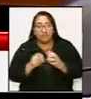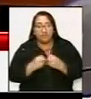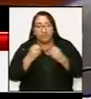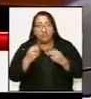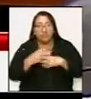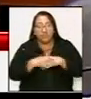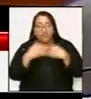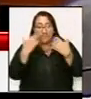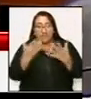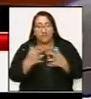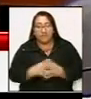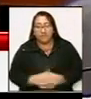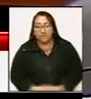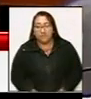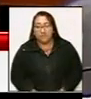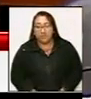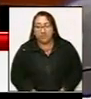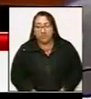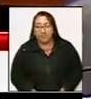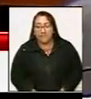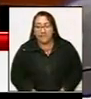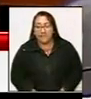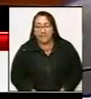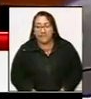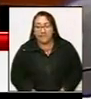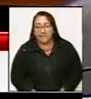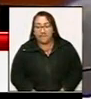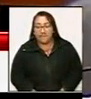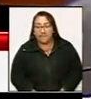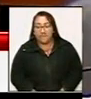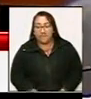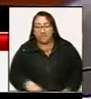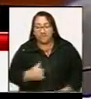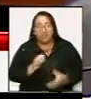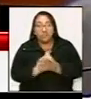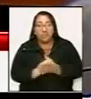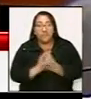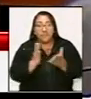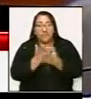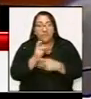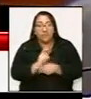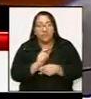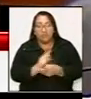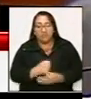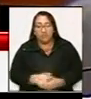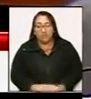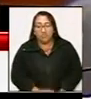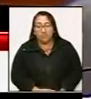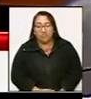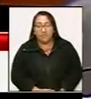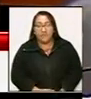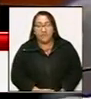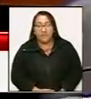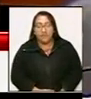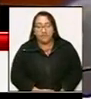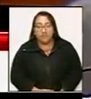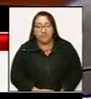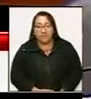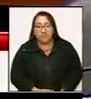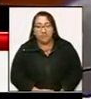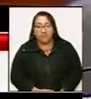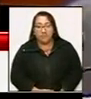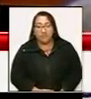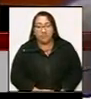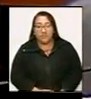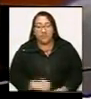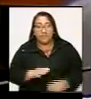saludar a todas mis colegas maestras del sector educación y saludar también a